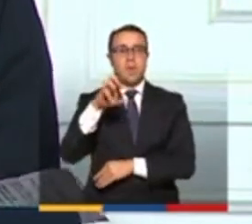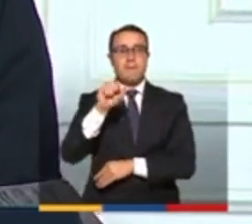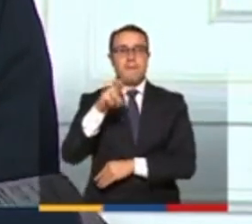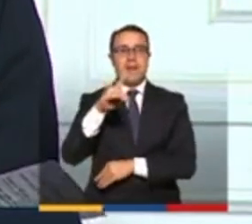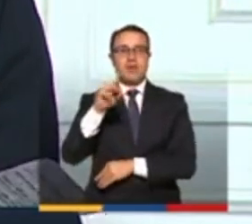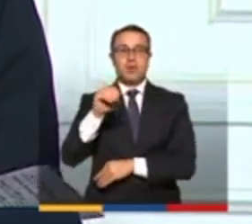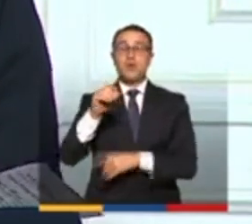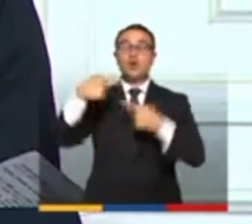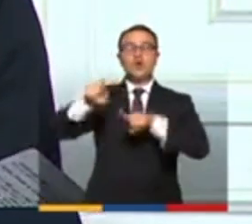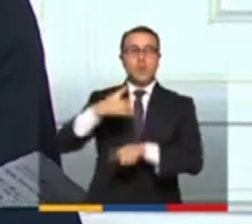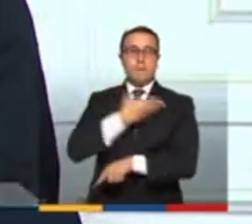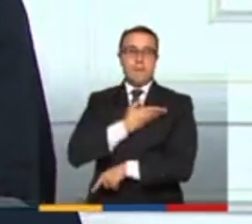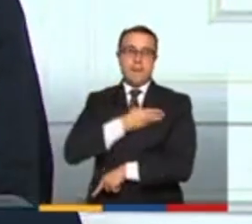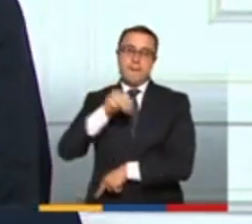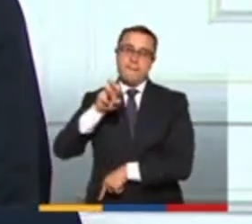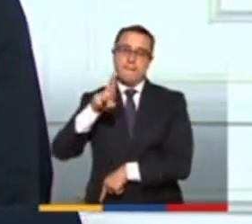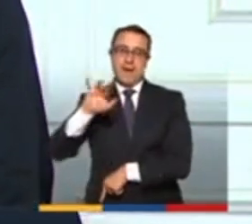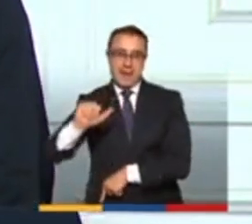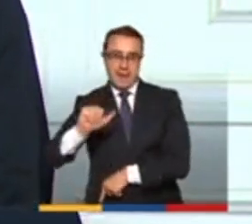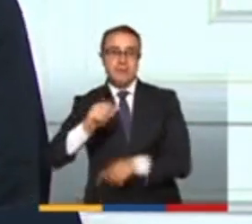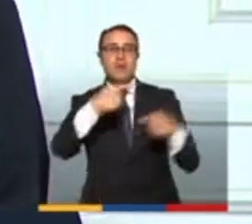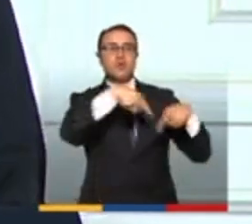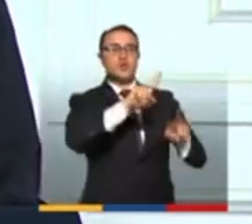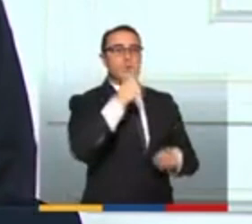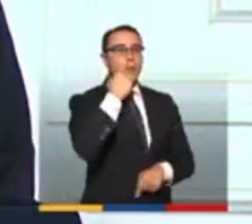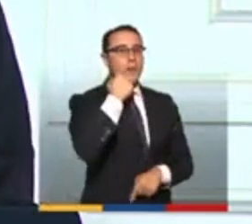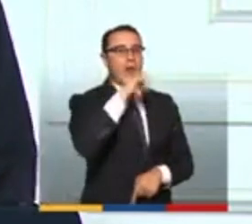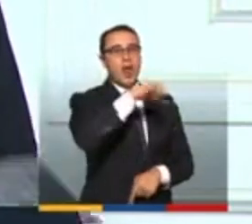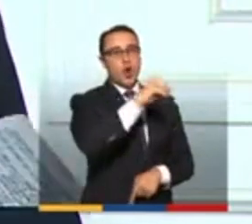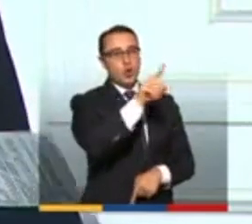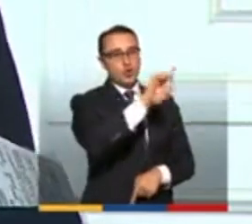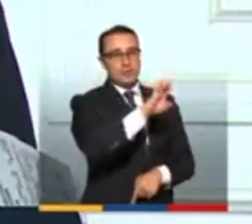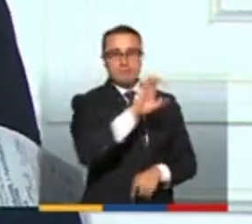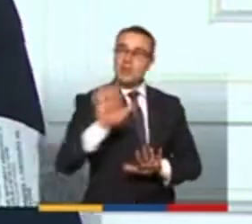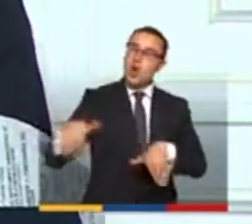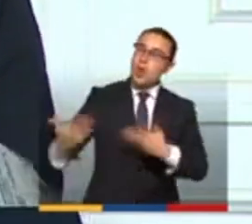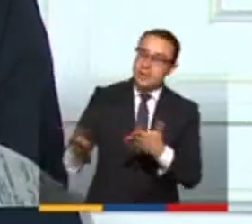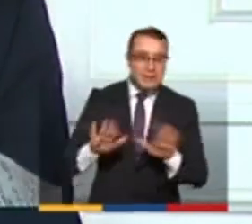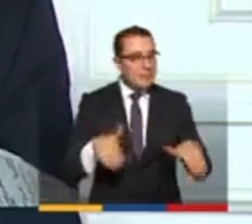madre María Antonia y su padre José. ¿Cómo están?